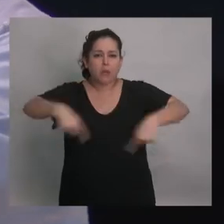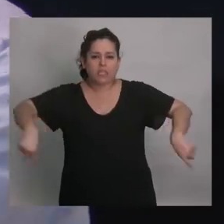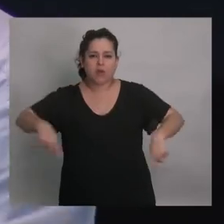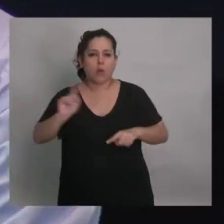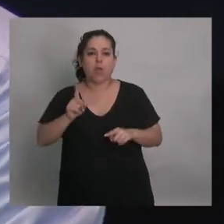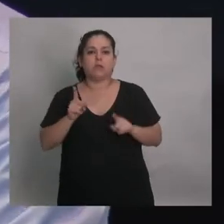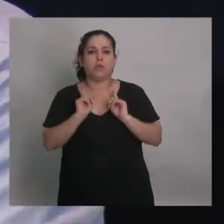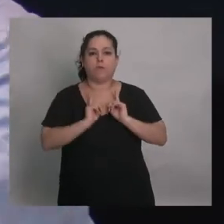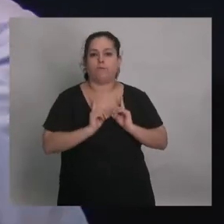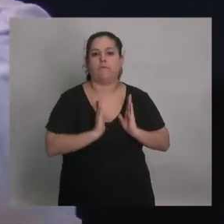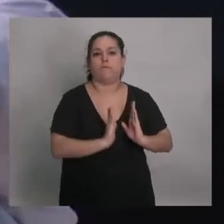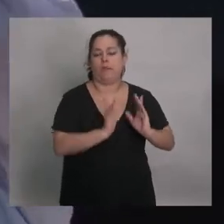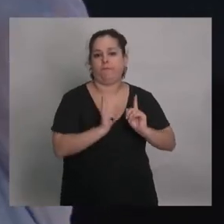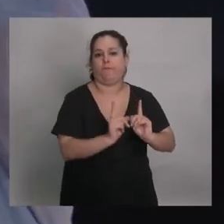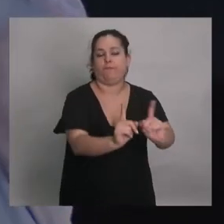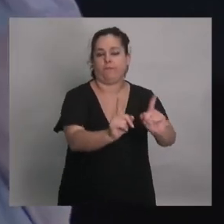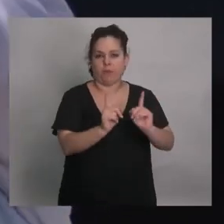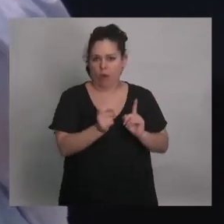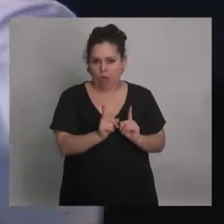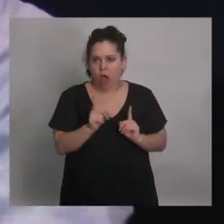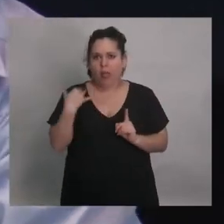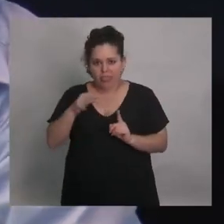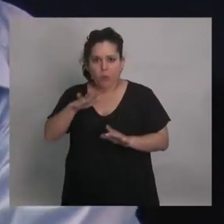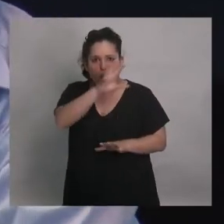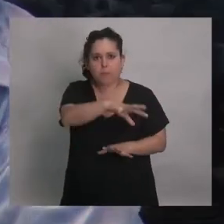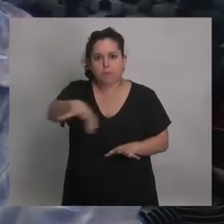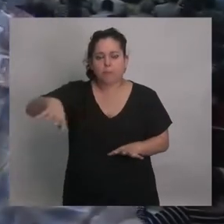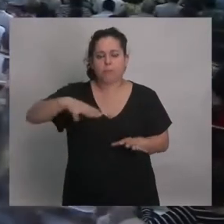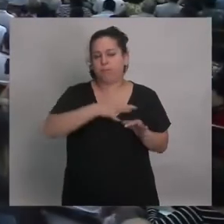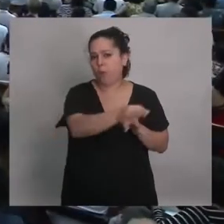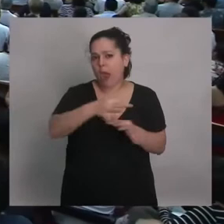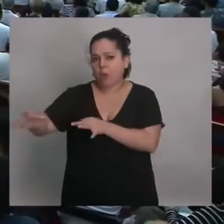uniformidad la riqueza de los pueblos está aquí